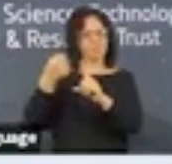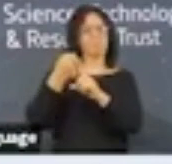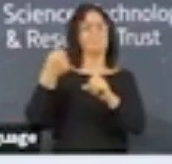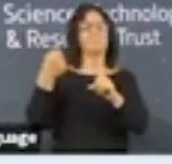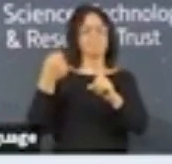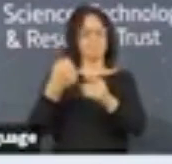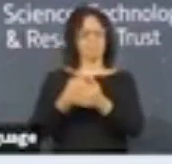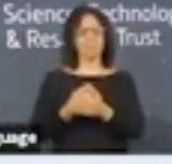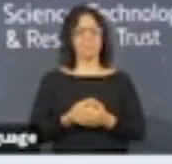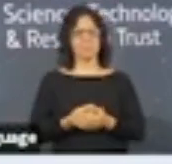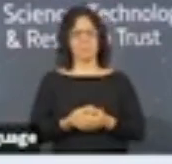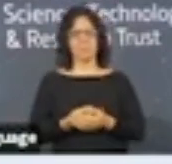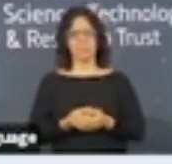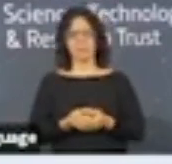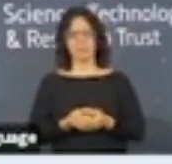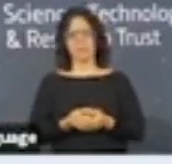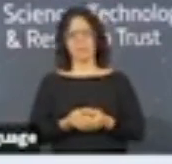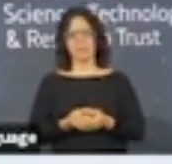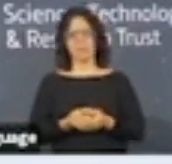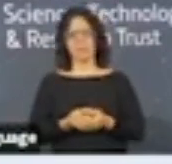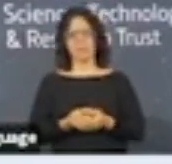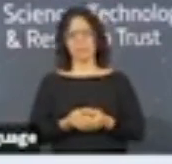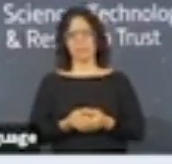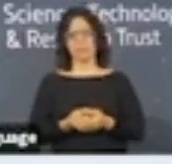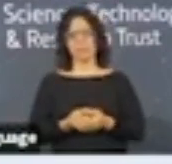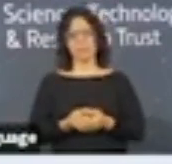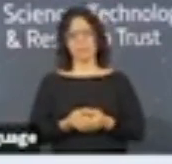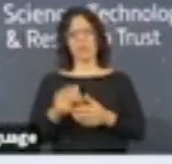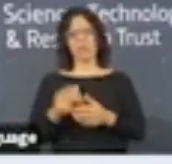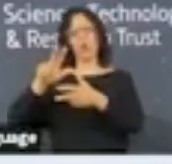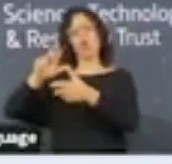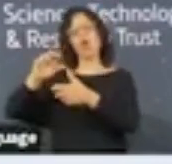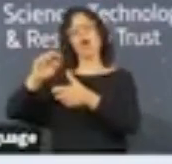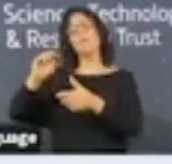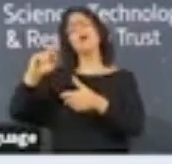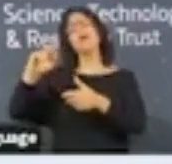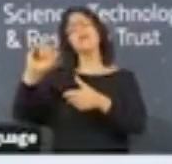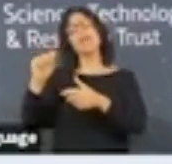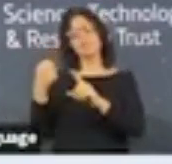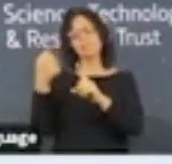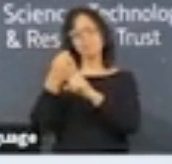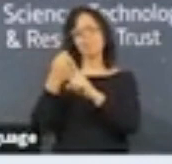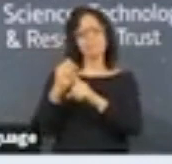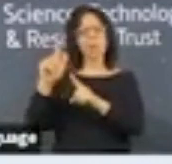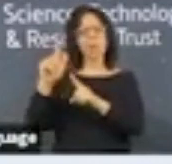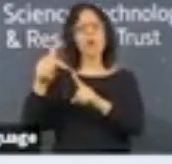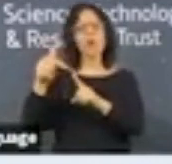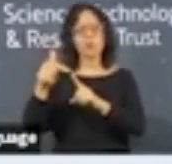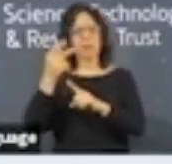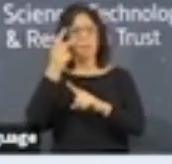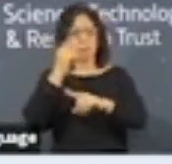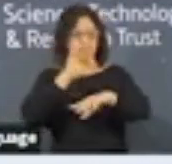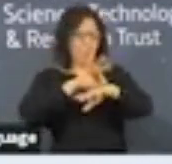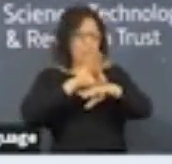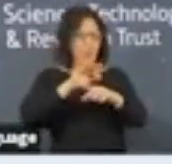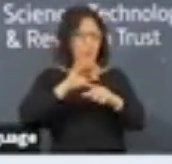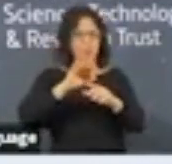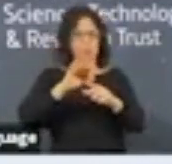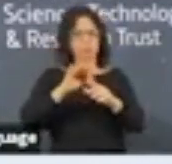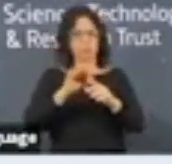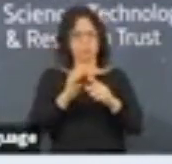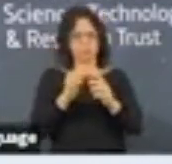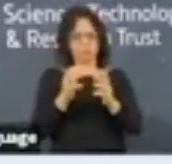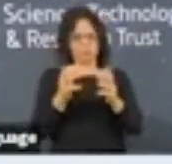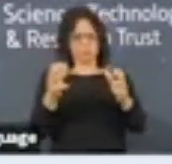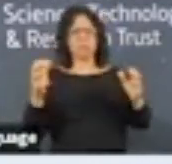Luego sobre todo el huracán María, vemos como el número de mosquitos aumentó significativamente.